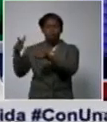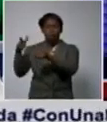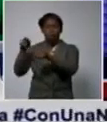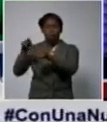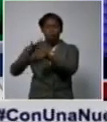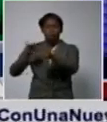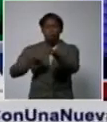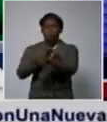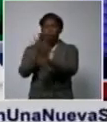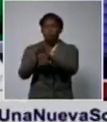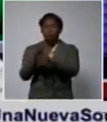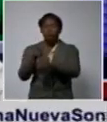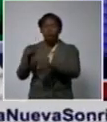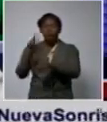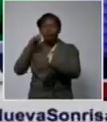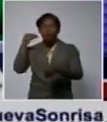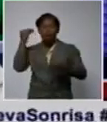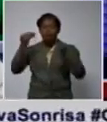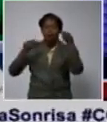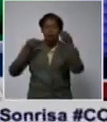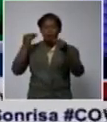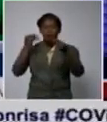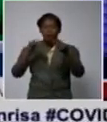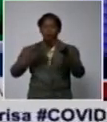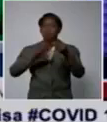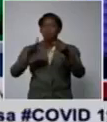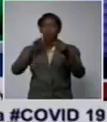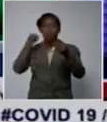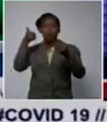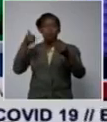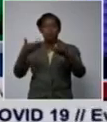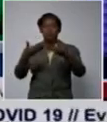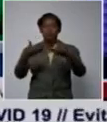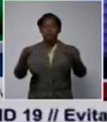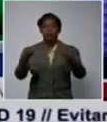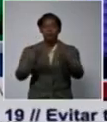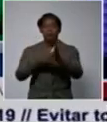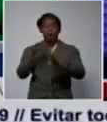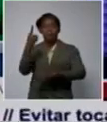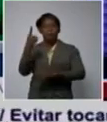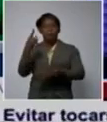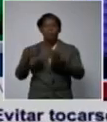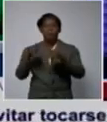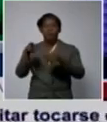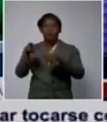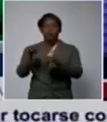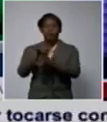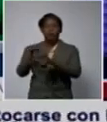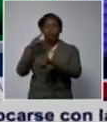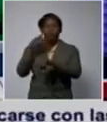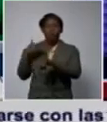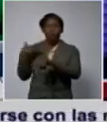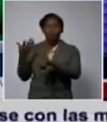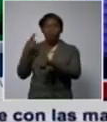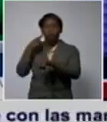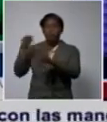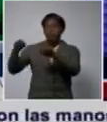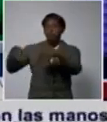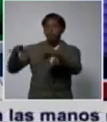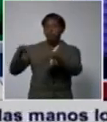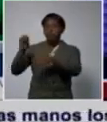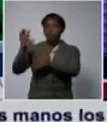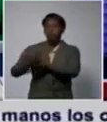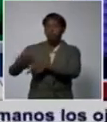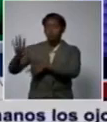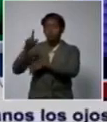habían abierto por un mes, es lo que plantearon, para que realmente se logre reducir el